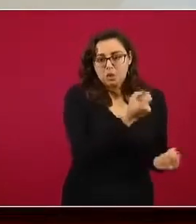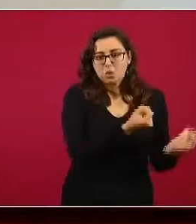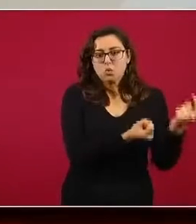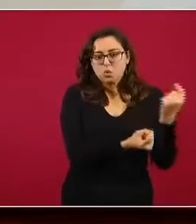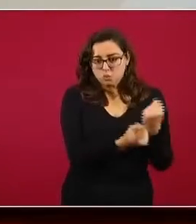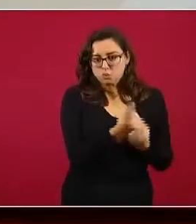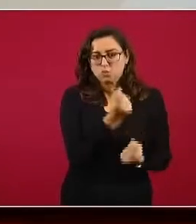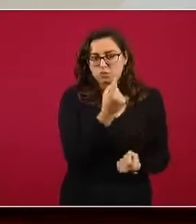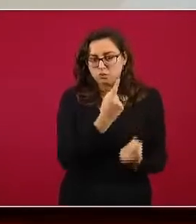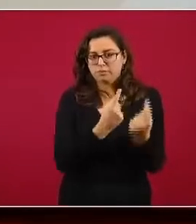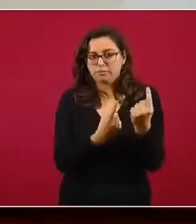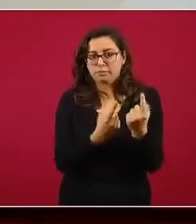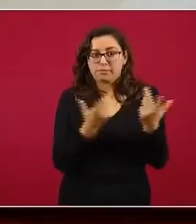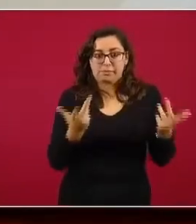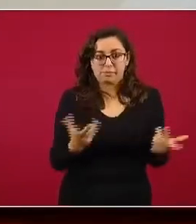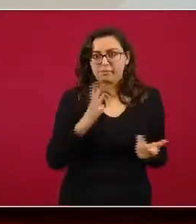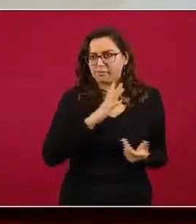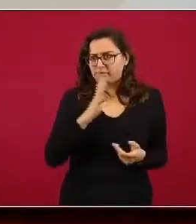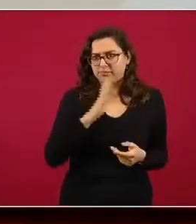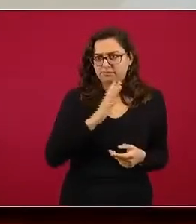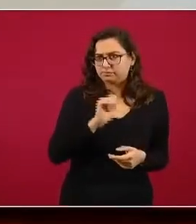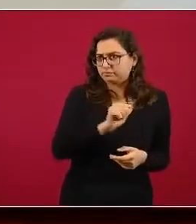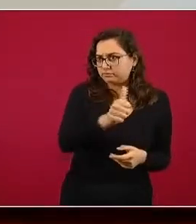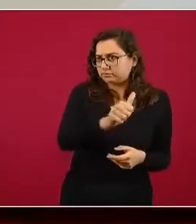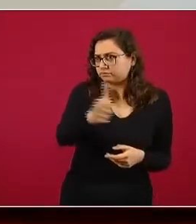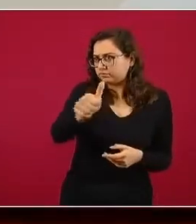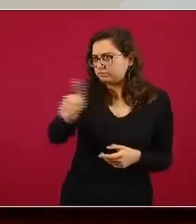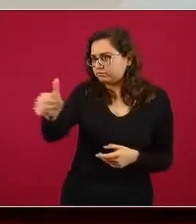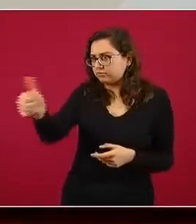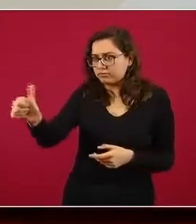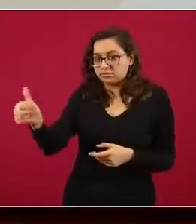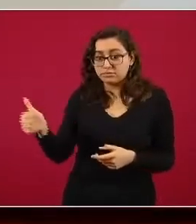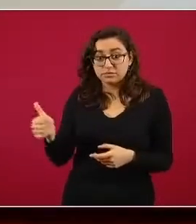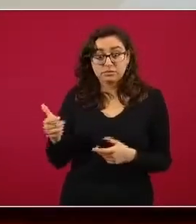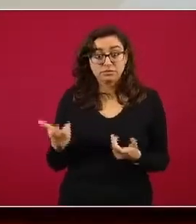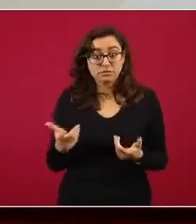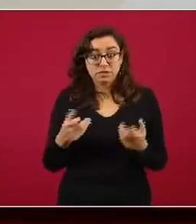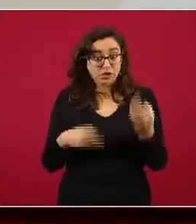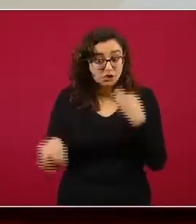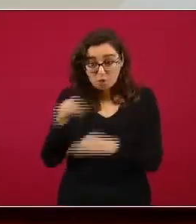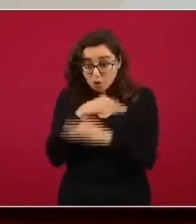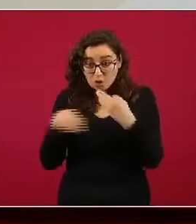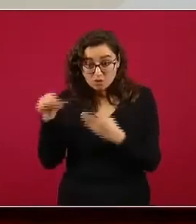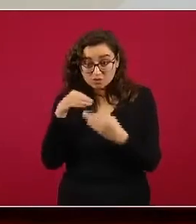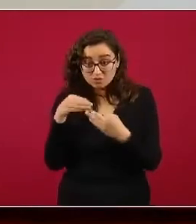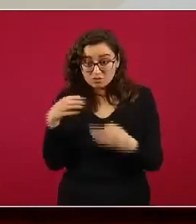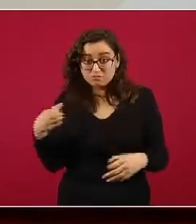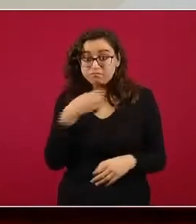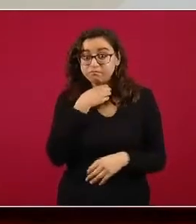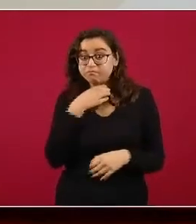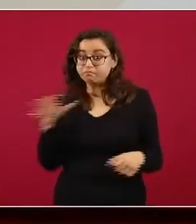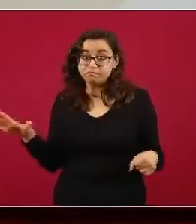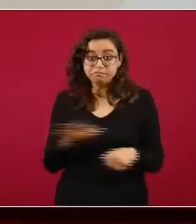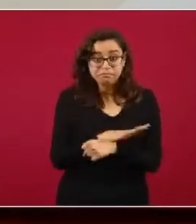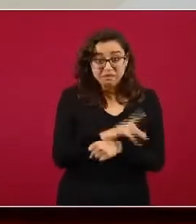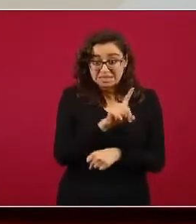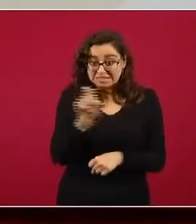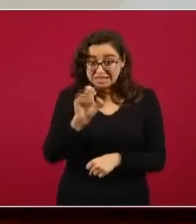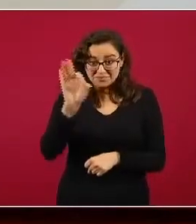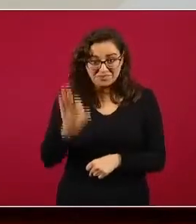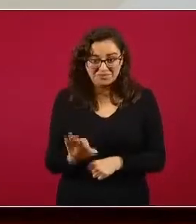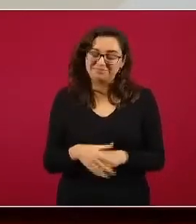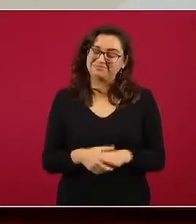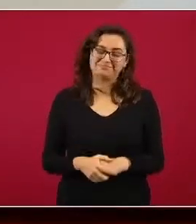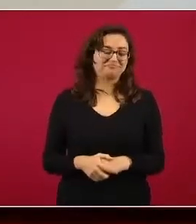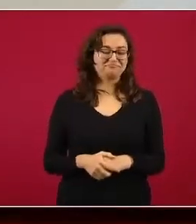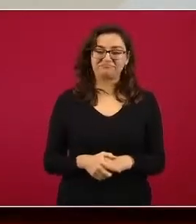viene la derivación de estos pacientes. Las instituciones no están al 100%. De hecho, todas las instituciones